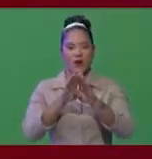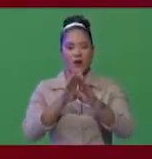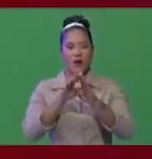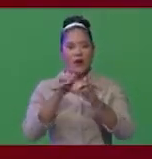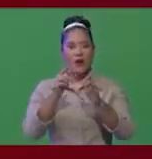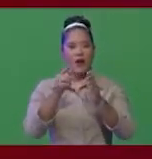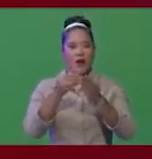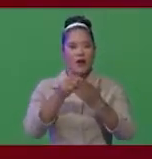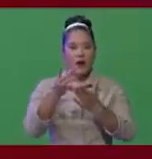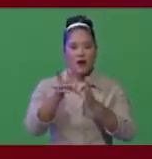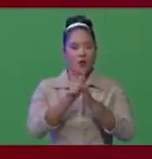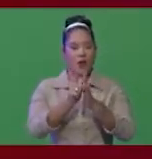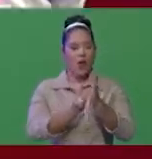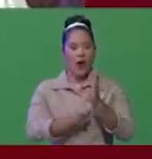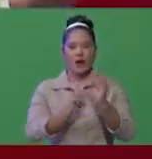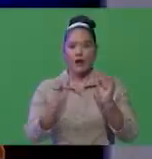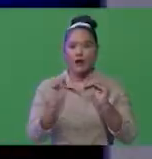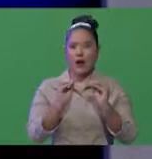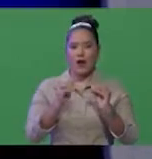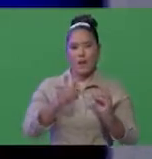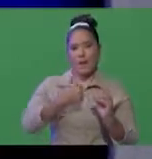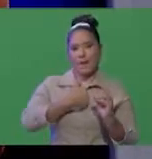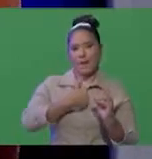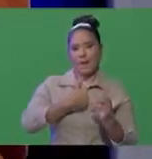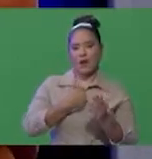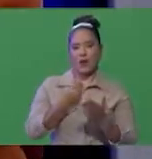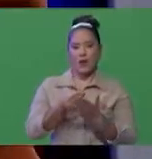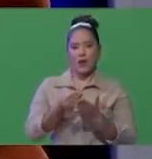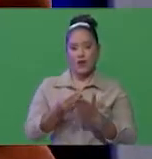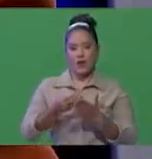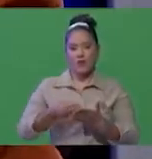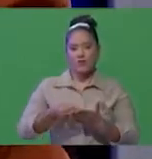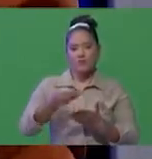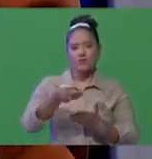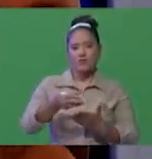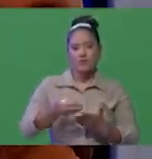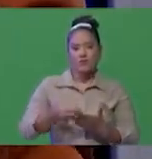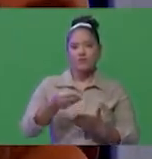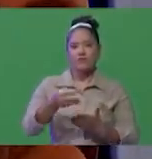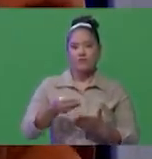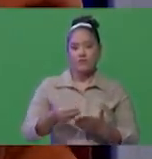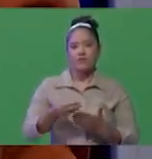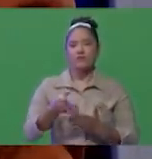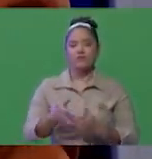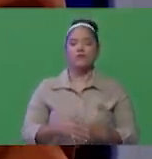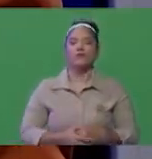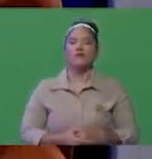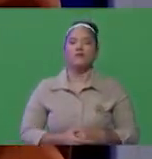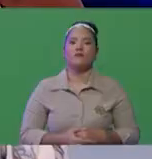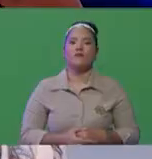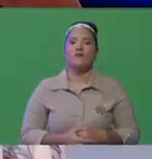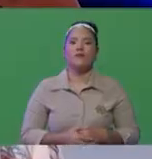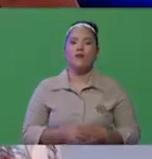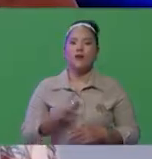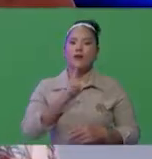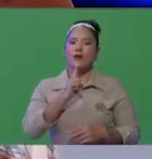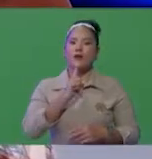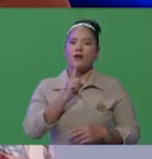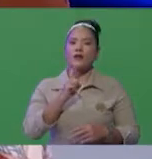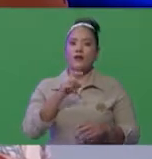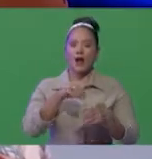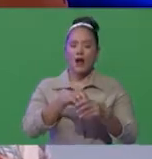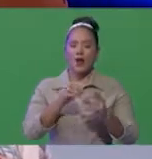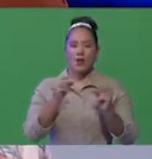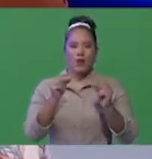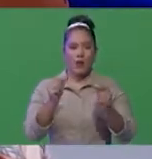legales. Entonces, es tu y propio dinero. Y te lo ponen en China muchas veces, sí. Claro. Te lo es algo